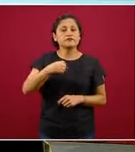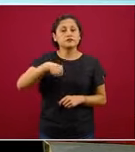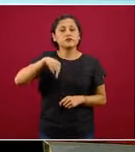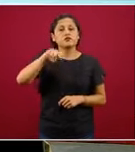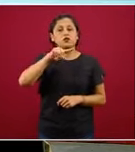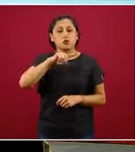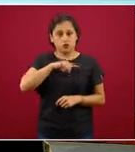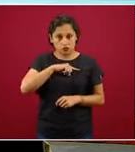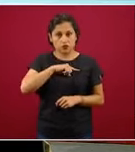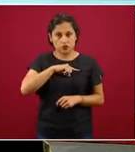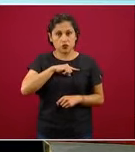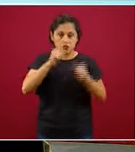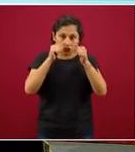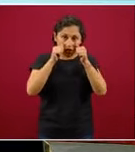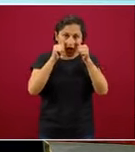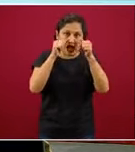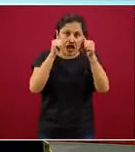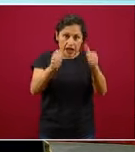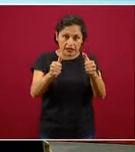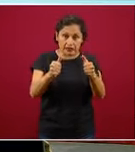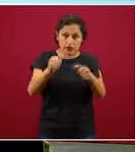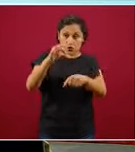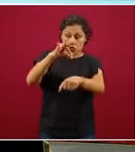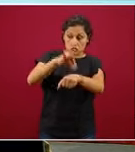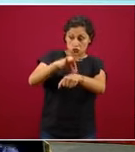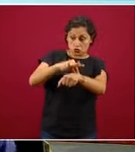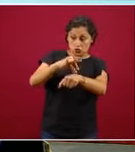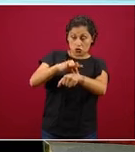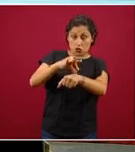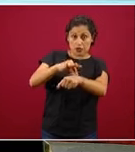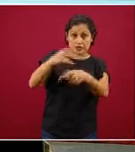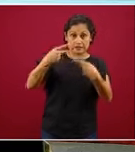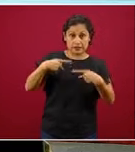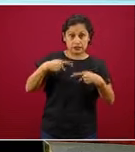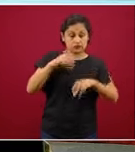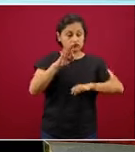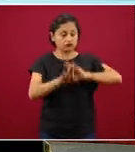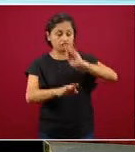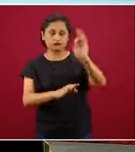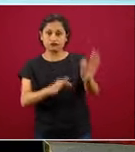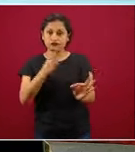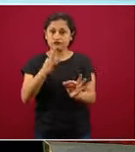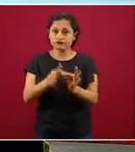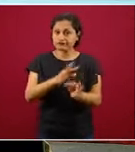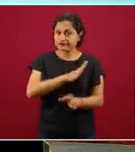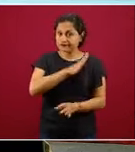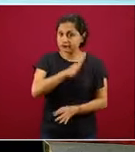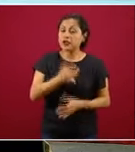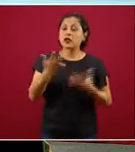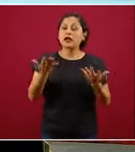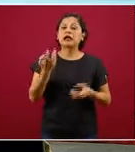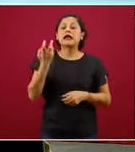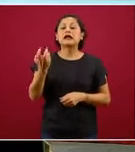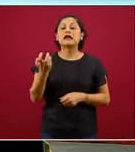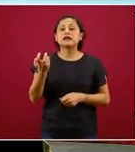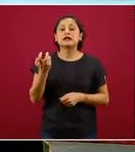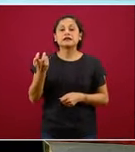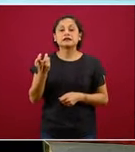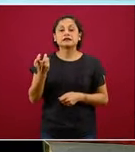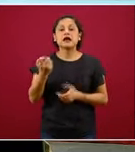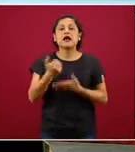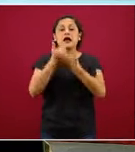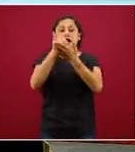el fortalecimiento de la atención médica, que es un programa que existe del gobierno federal que lleva atención itinerante a la salud a